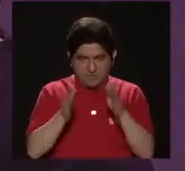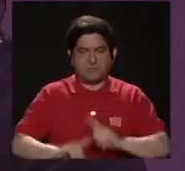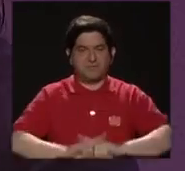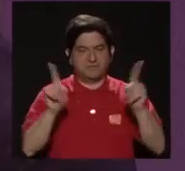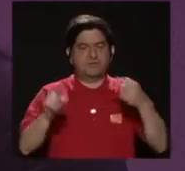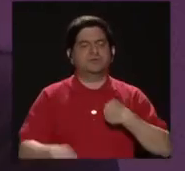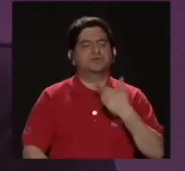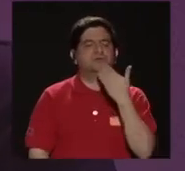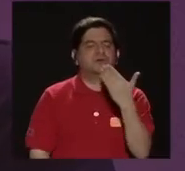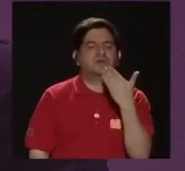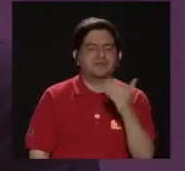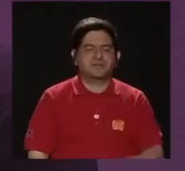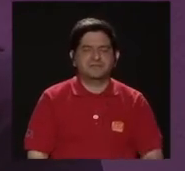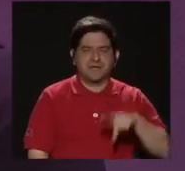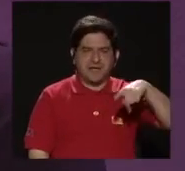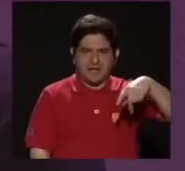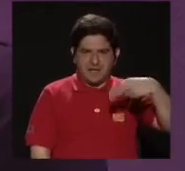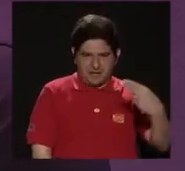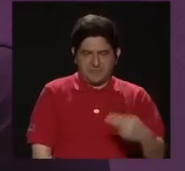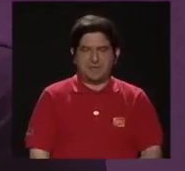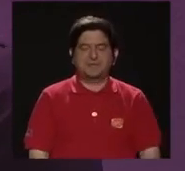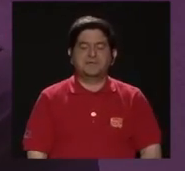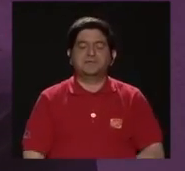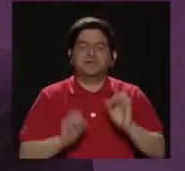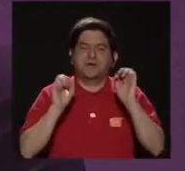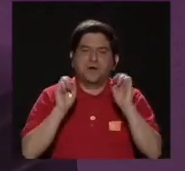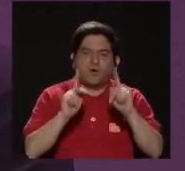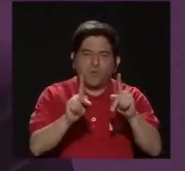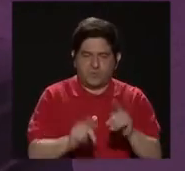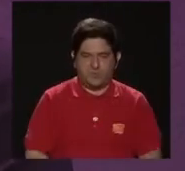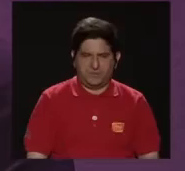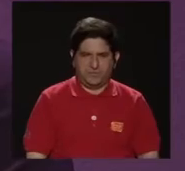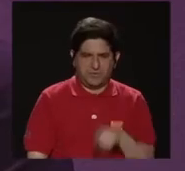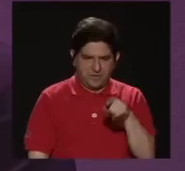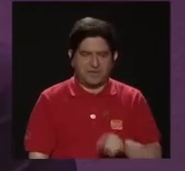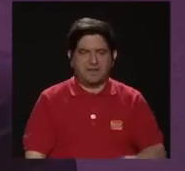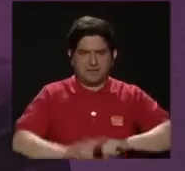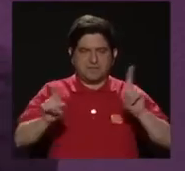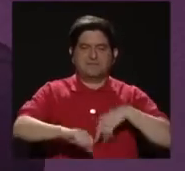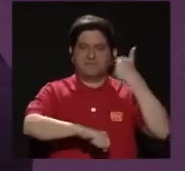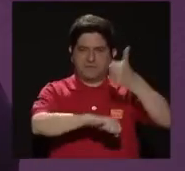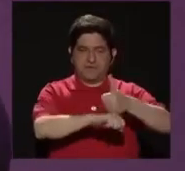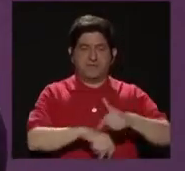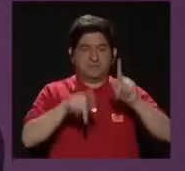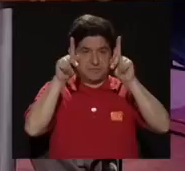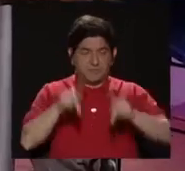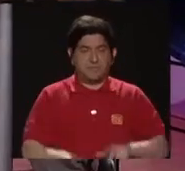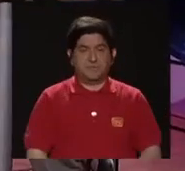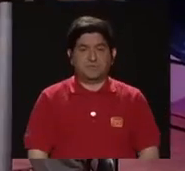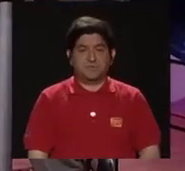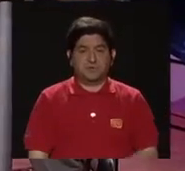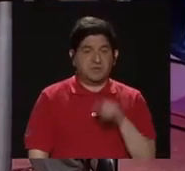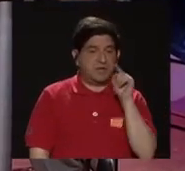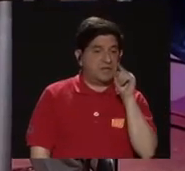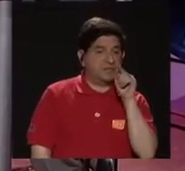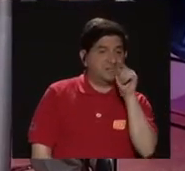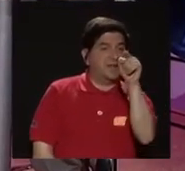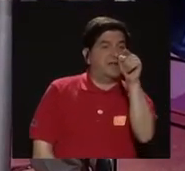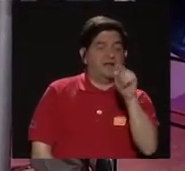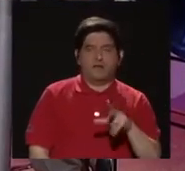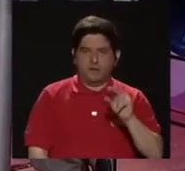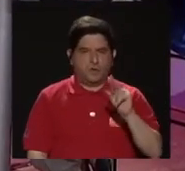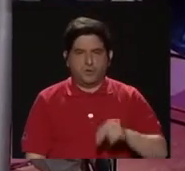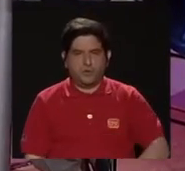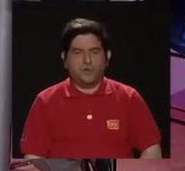Yo agradezco a Patricia que me haya permitido hacer esa diferencia, saber que el público no estaba allá, sino que está aquí, y que